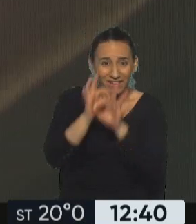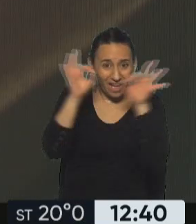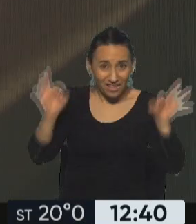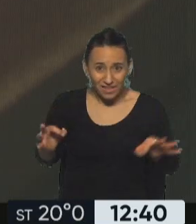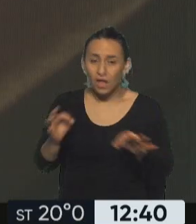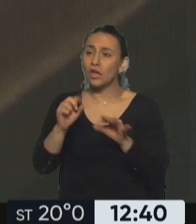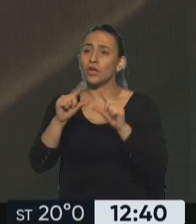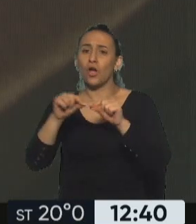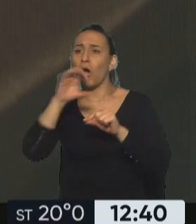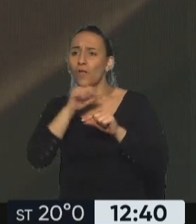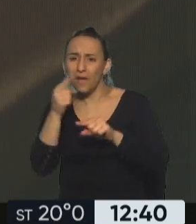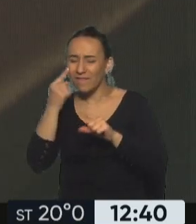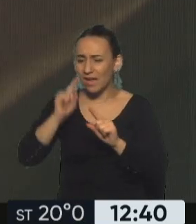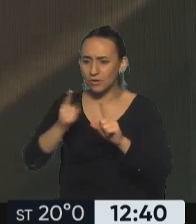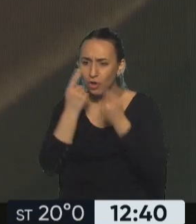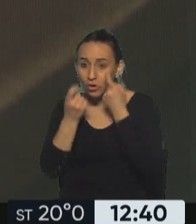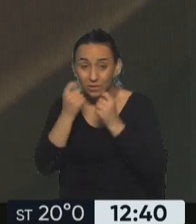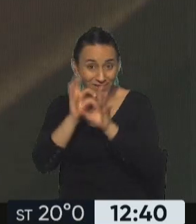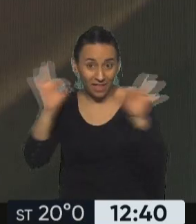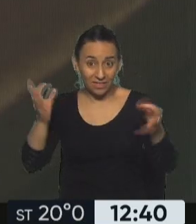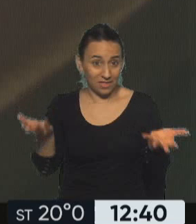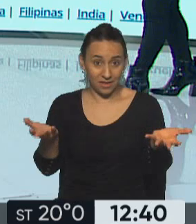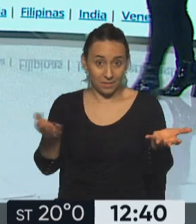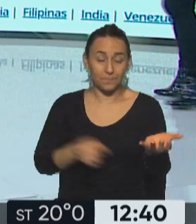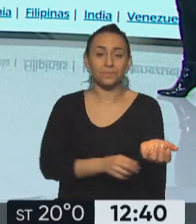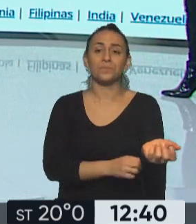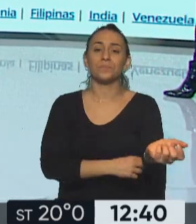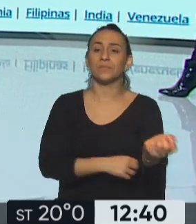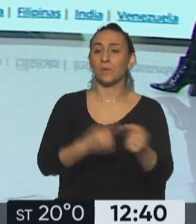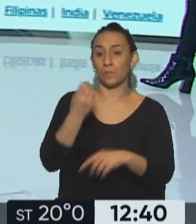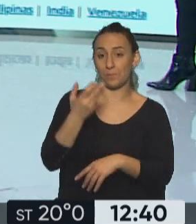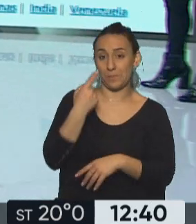auditoría recomendó al gobierno de la ciudad no usar el voto electrónico. Estamos viendo